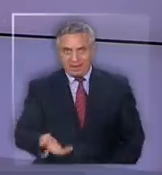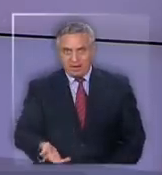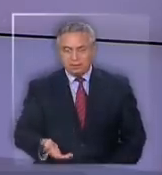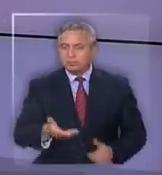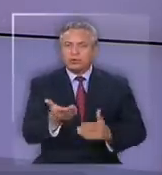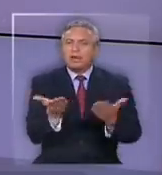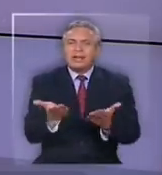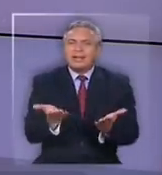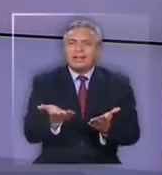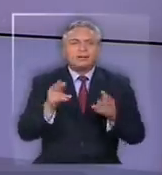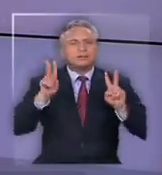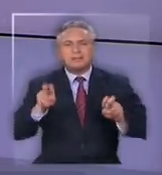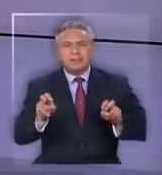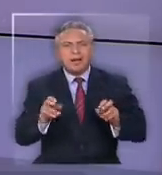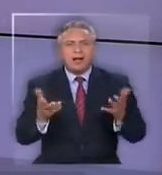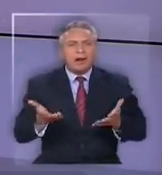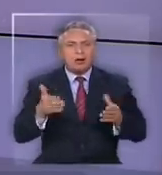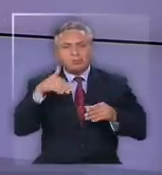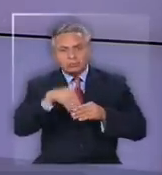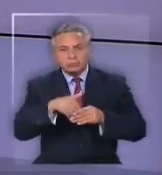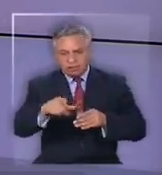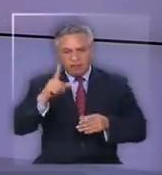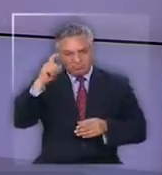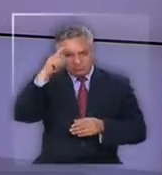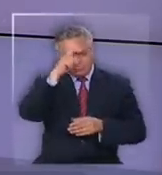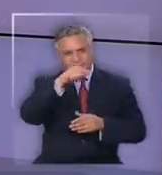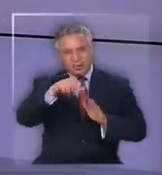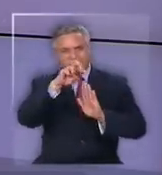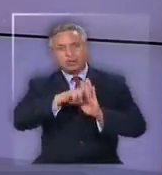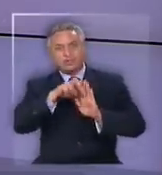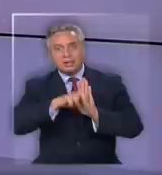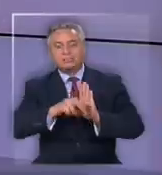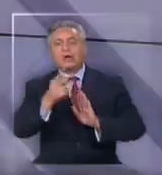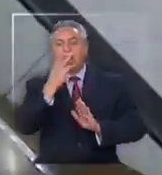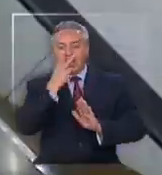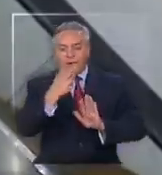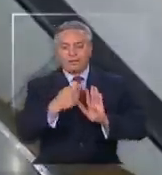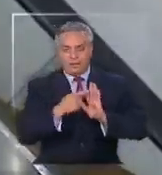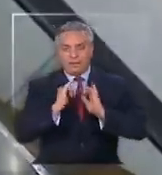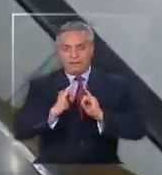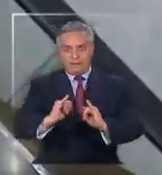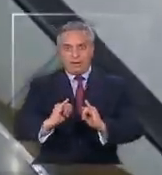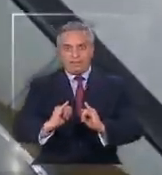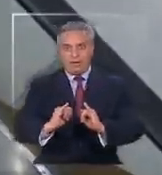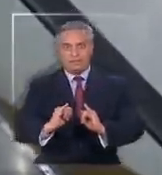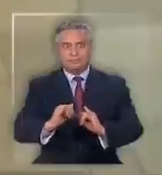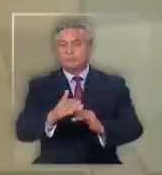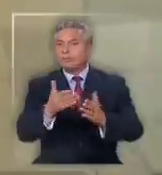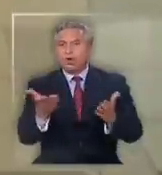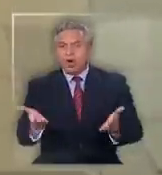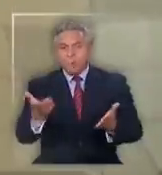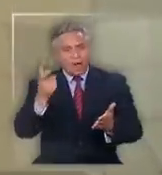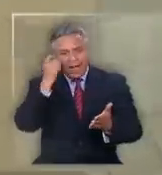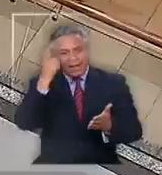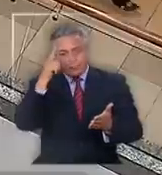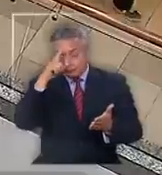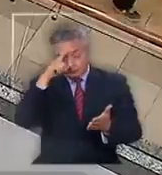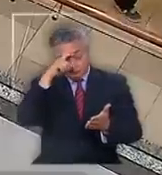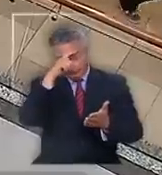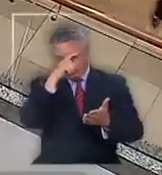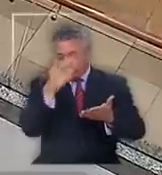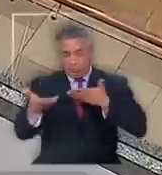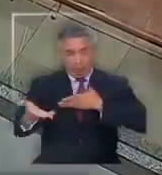en juego? ¿Cómo entender este complejo proyecto? Lo vemos en el siguiente informe. ¿Cómo entender una discusión tan difícil,